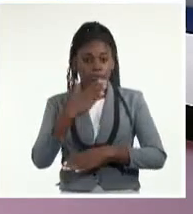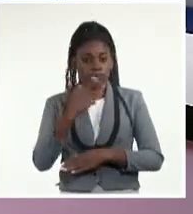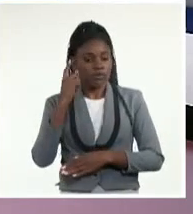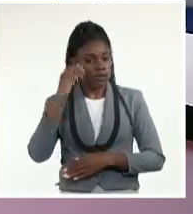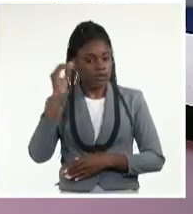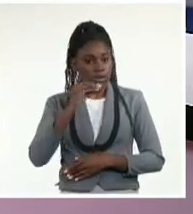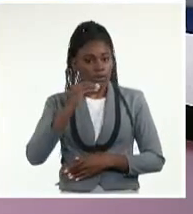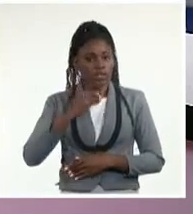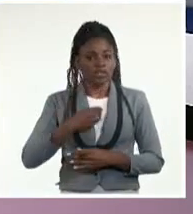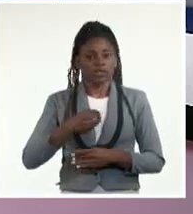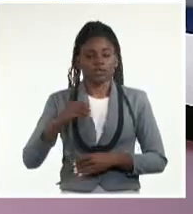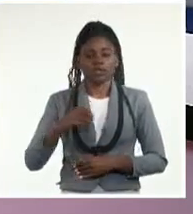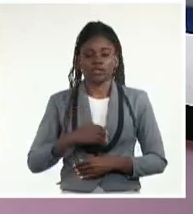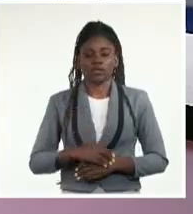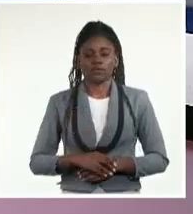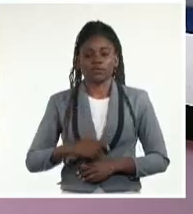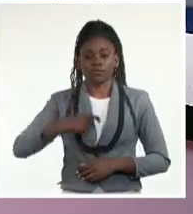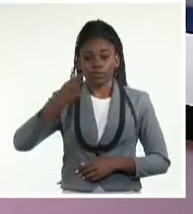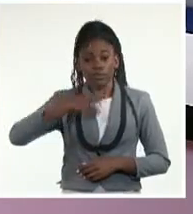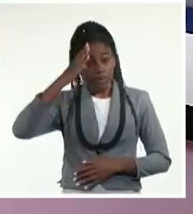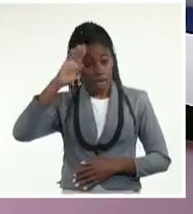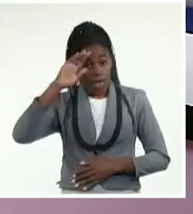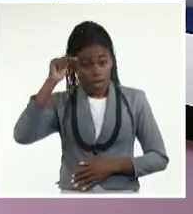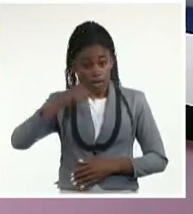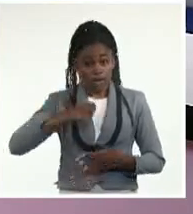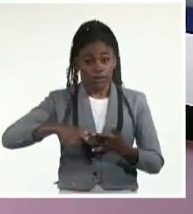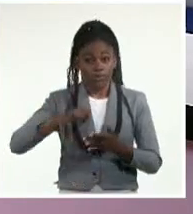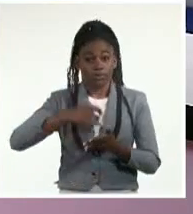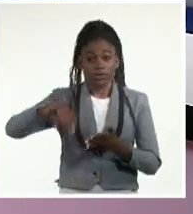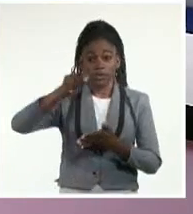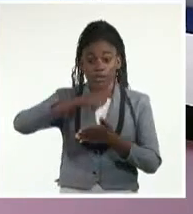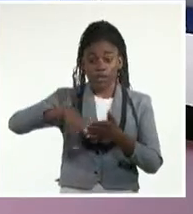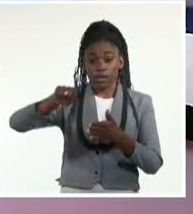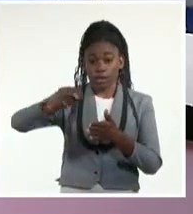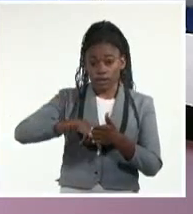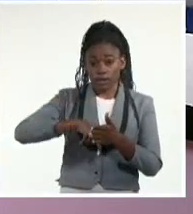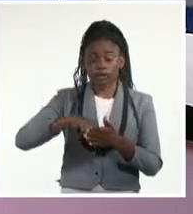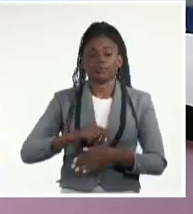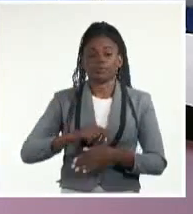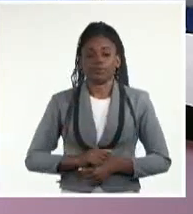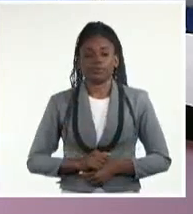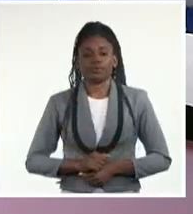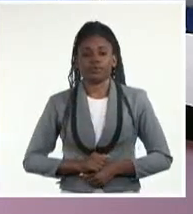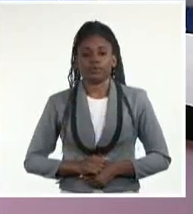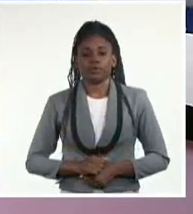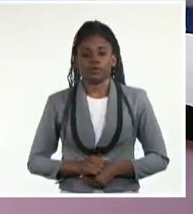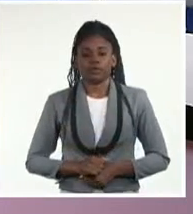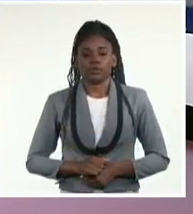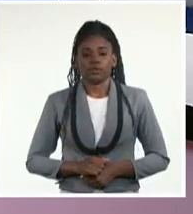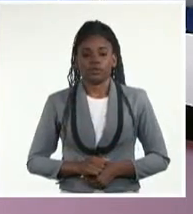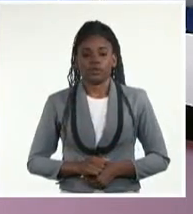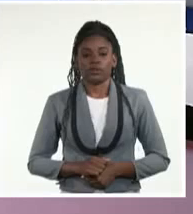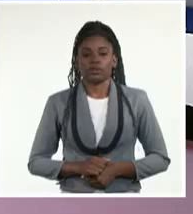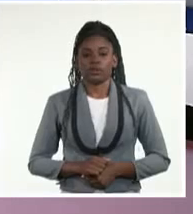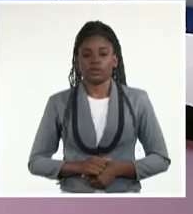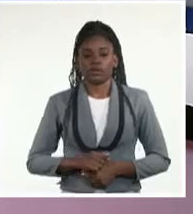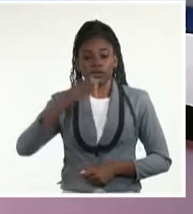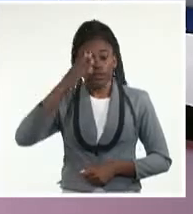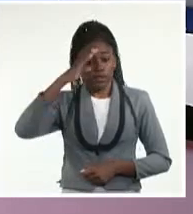de Inglaterra, las declaraciones de los testigos han puesto al descubierto los elementos que permiten entender la posición